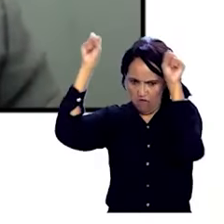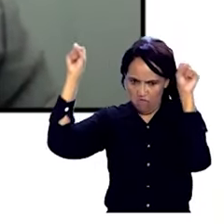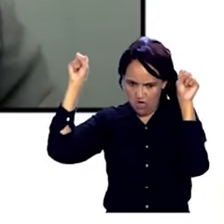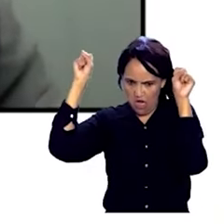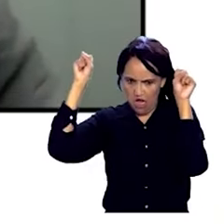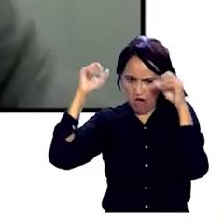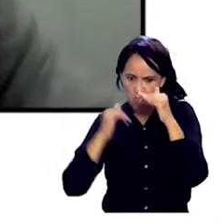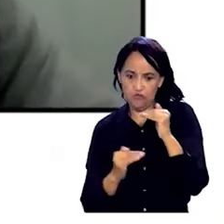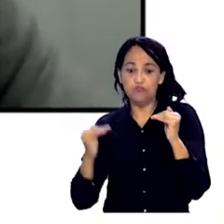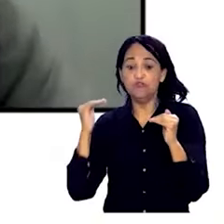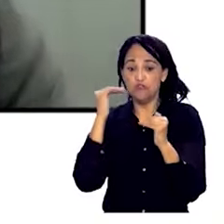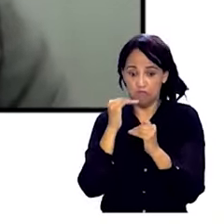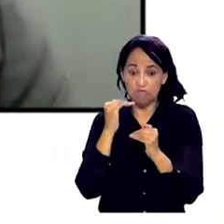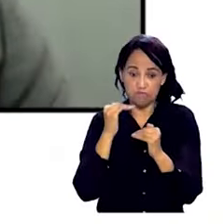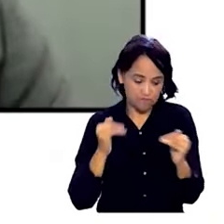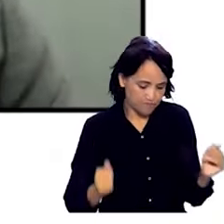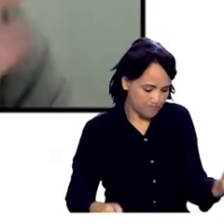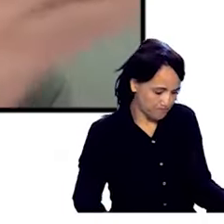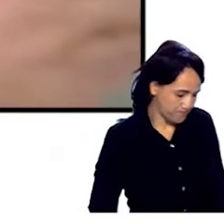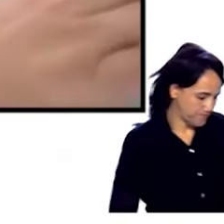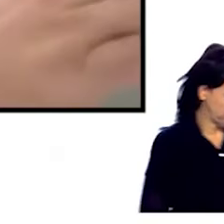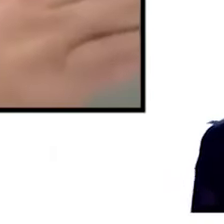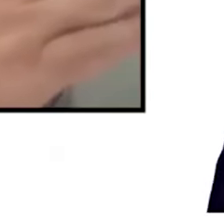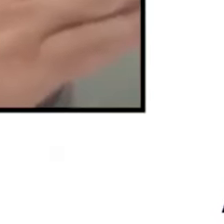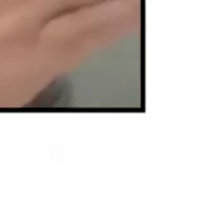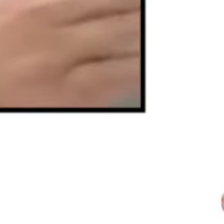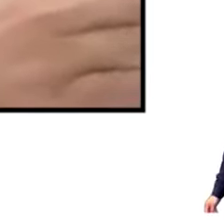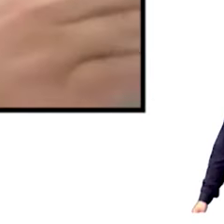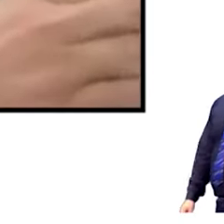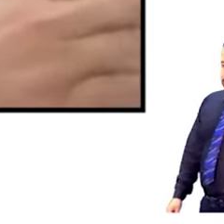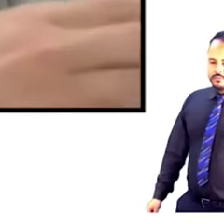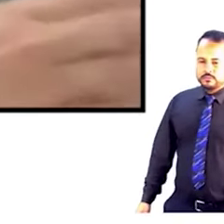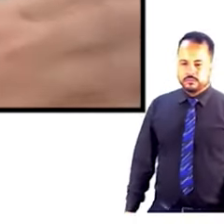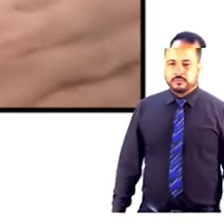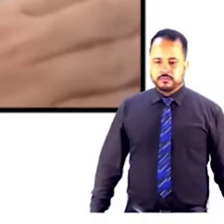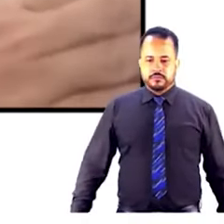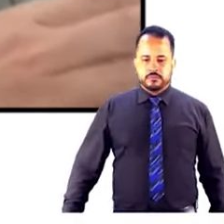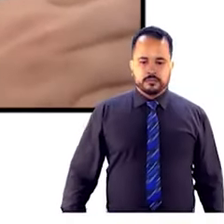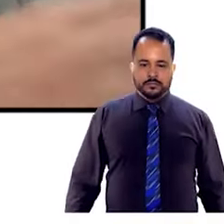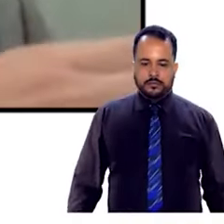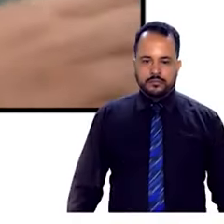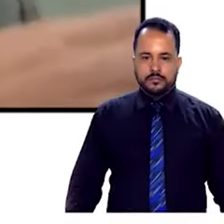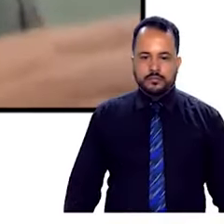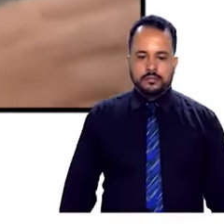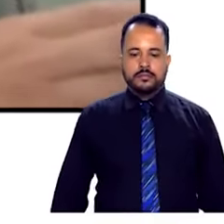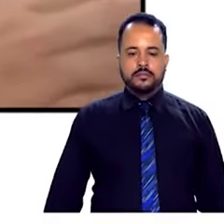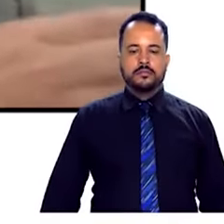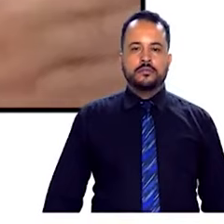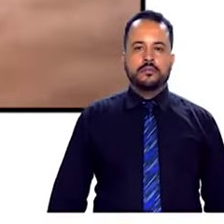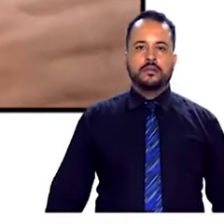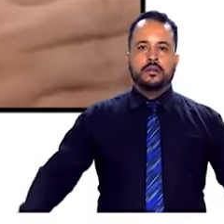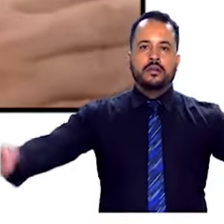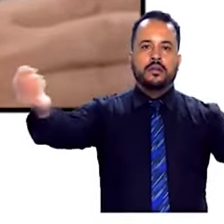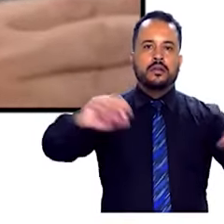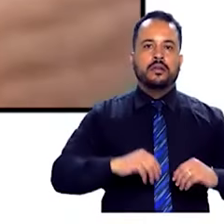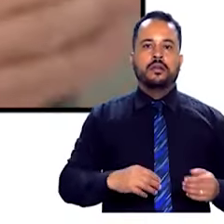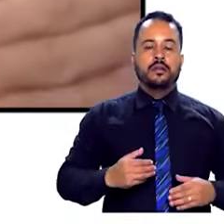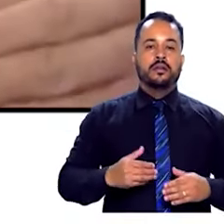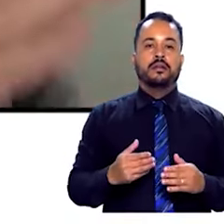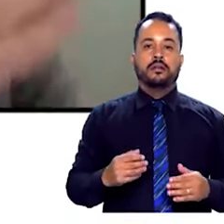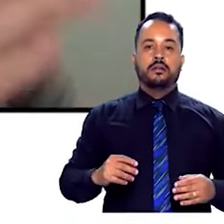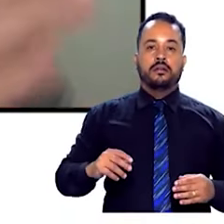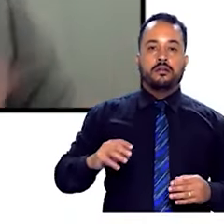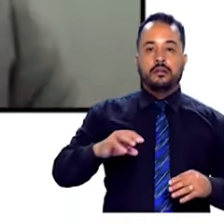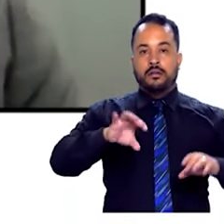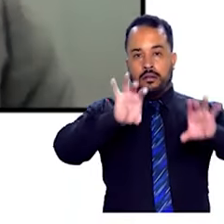transitado por todas las instancias Pero Vale la pena mencionar Porque la corte Suprema le dedica bastante esfuerzo a esas causas